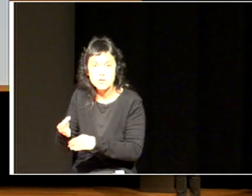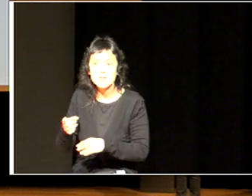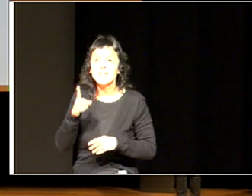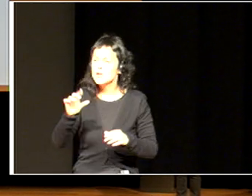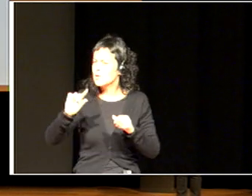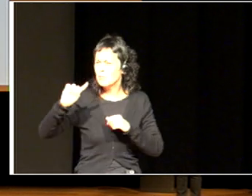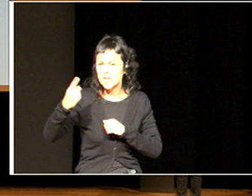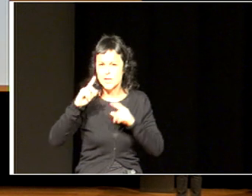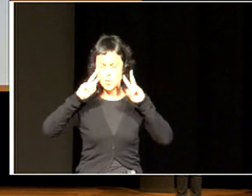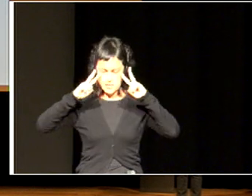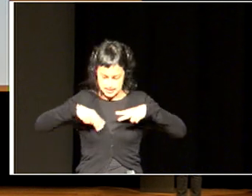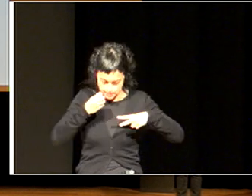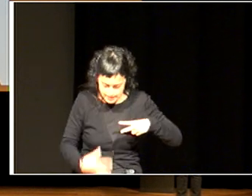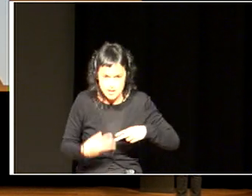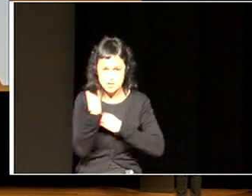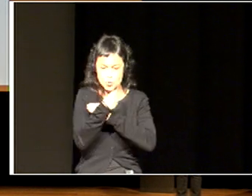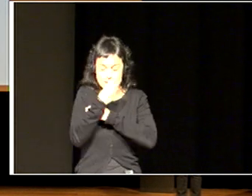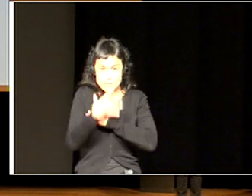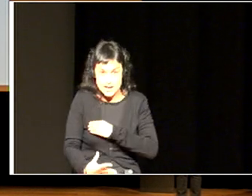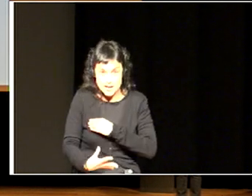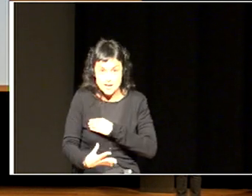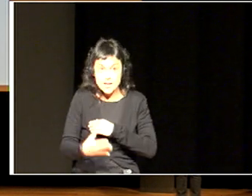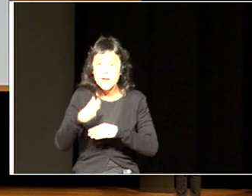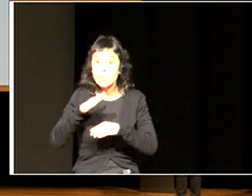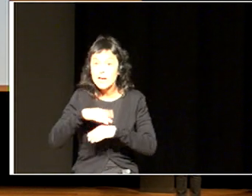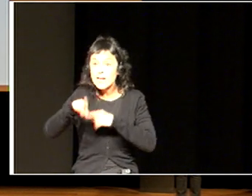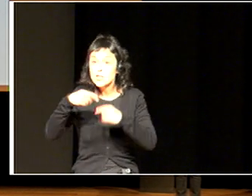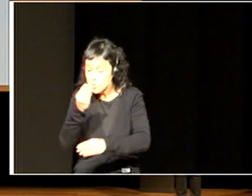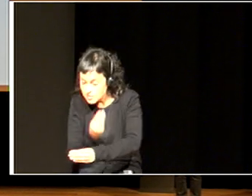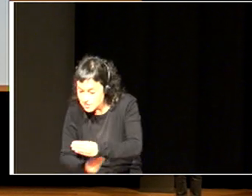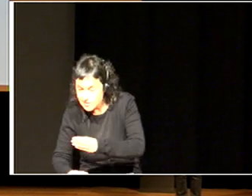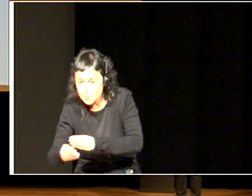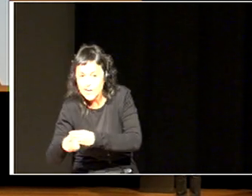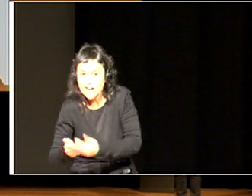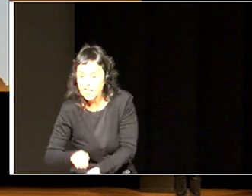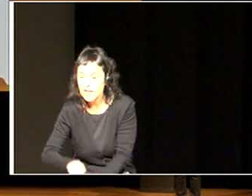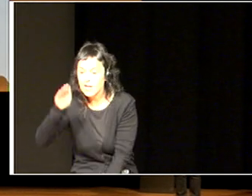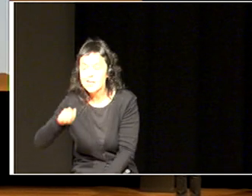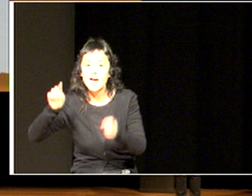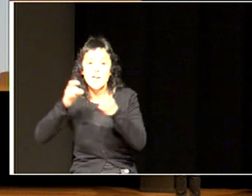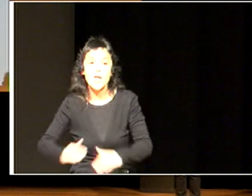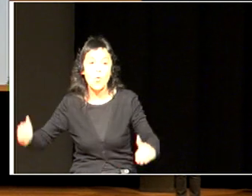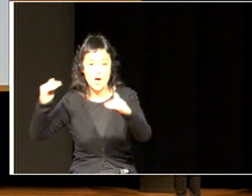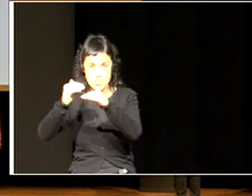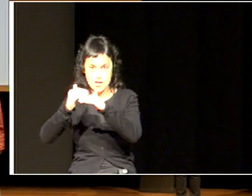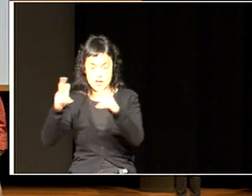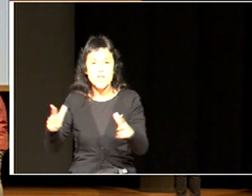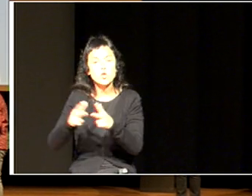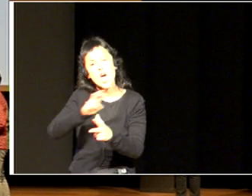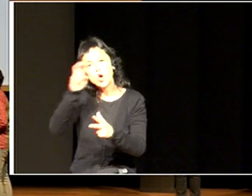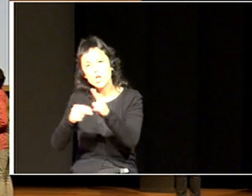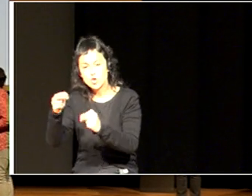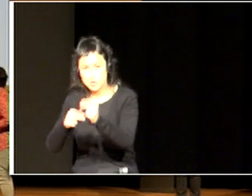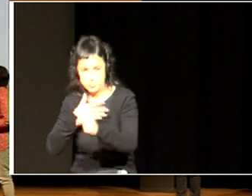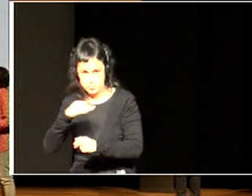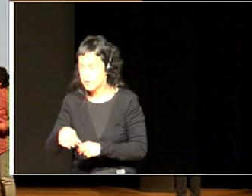mírate bien tú para que para que su retoño realmente pueda crecer en igualdad también y hacer otro tipo de sociedad la